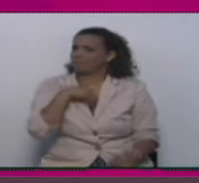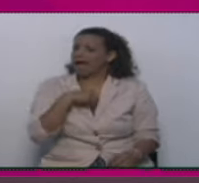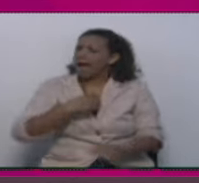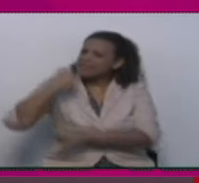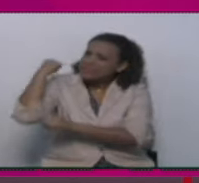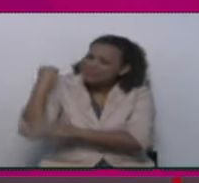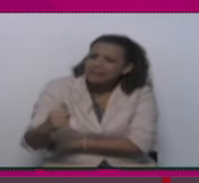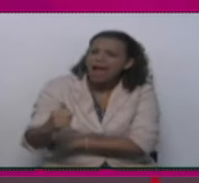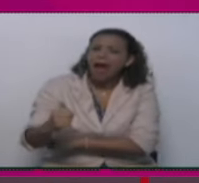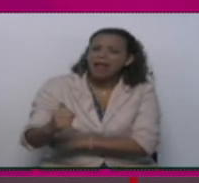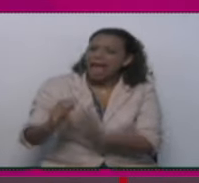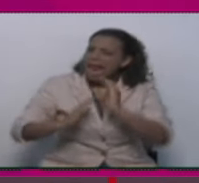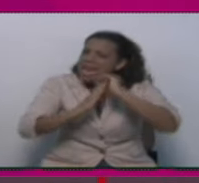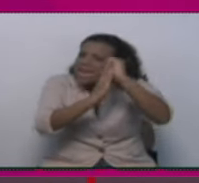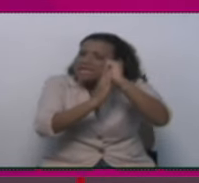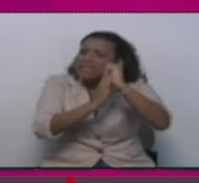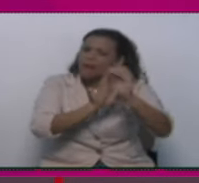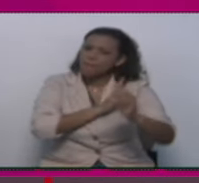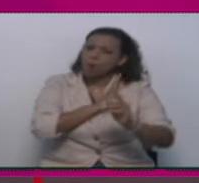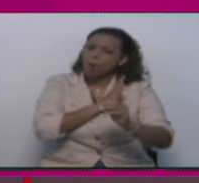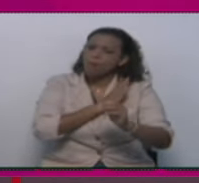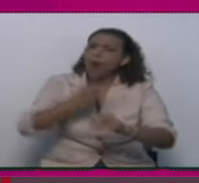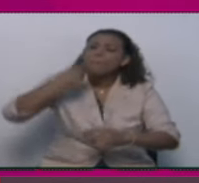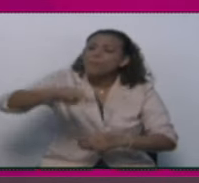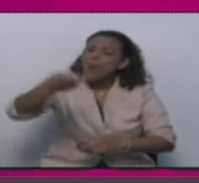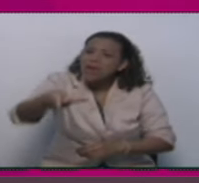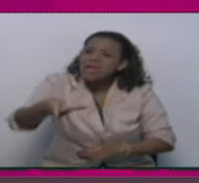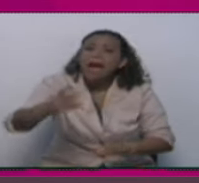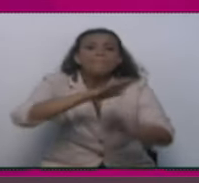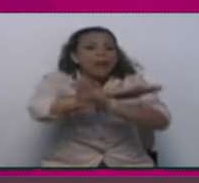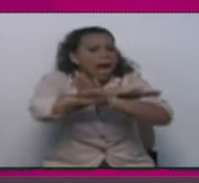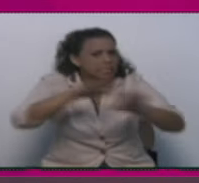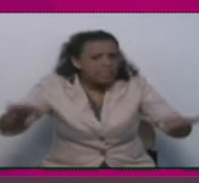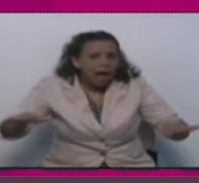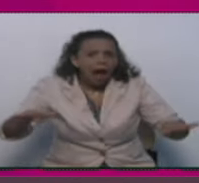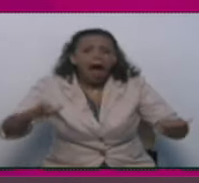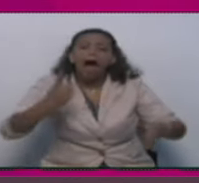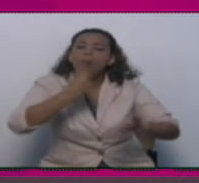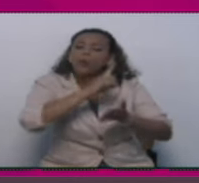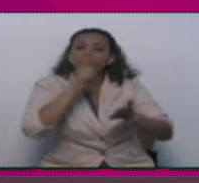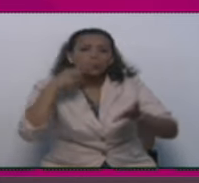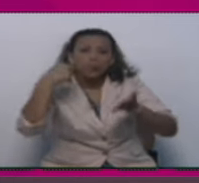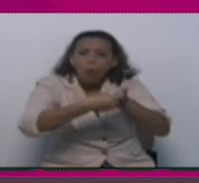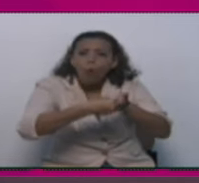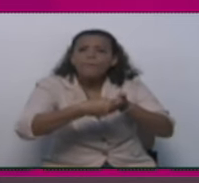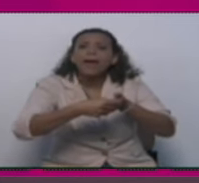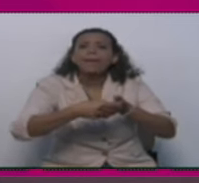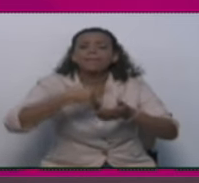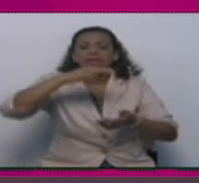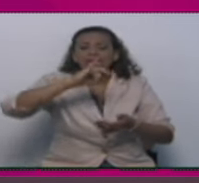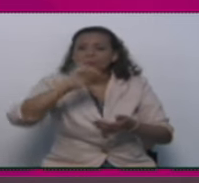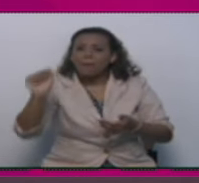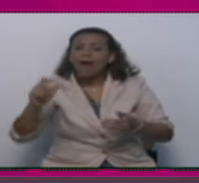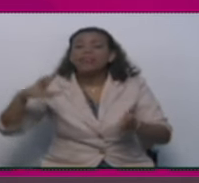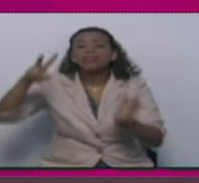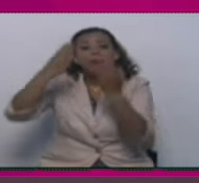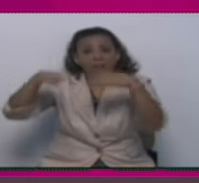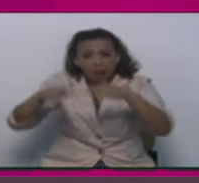asesinaron al líder que tenía el poder político para hacerlo, a nombre de Hezbollah y del Líbano